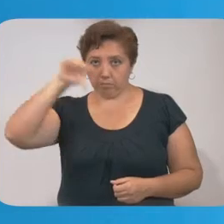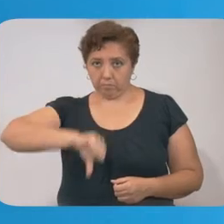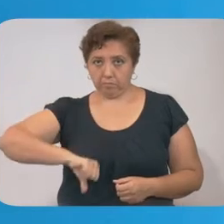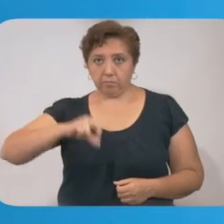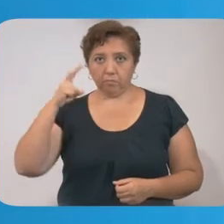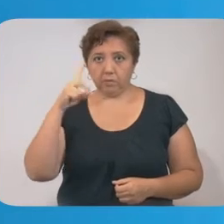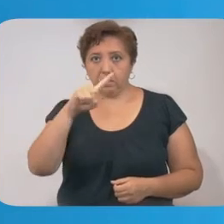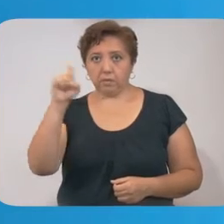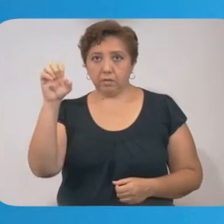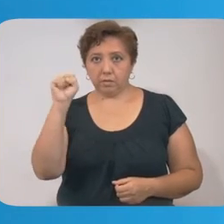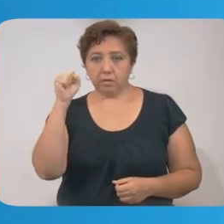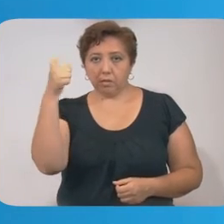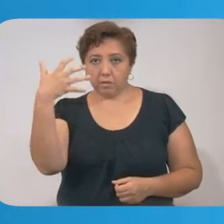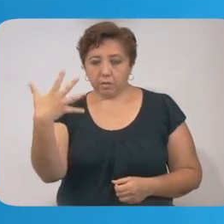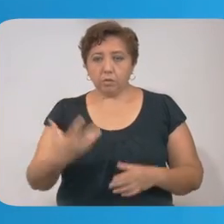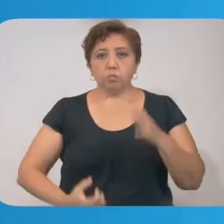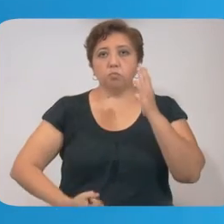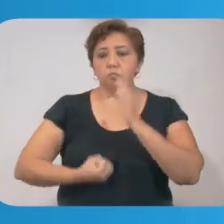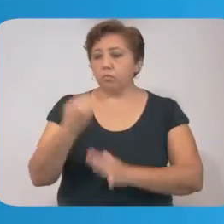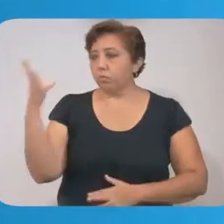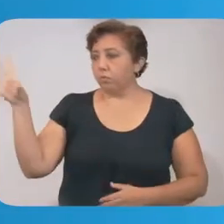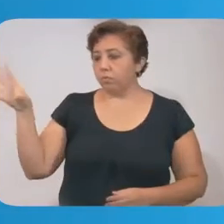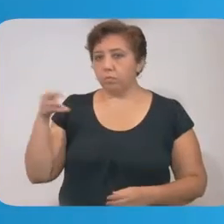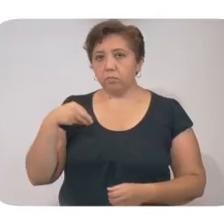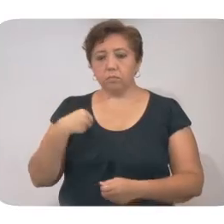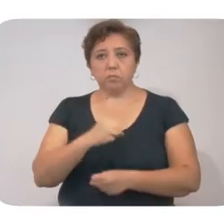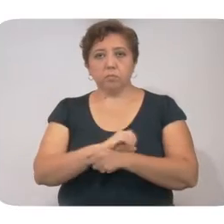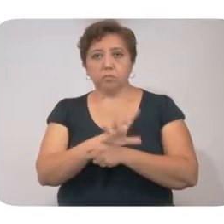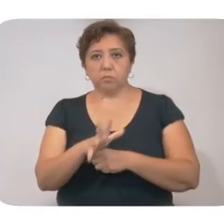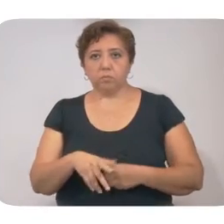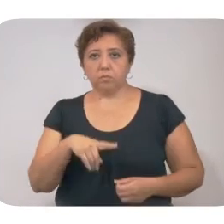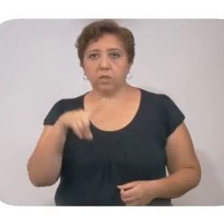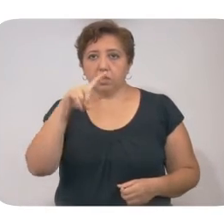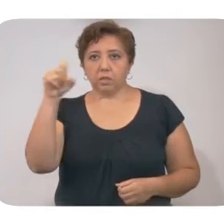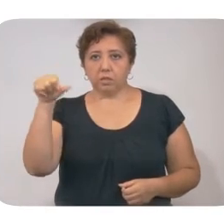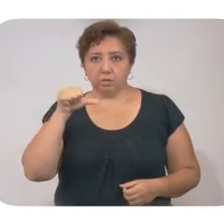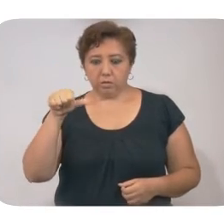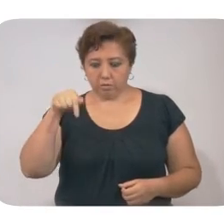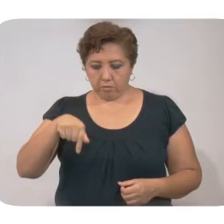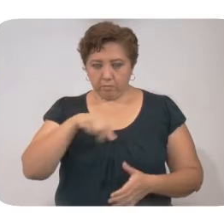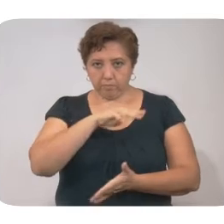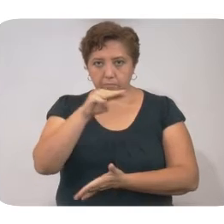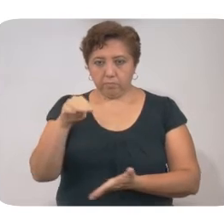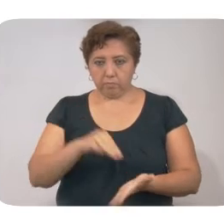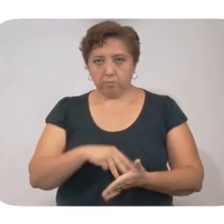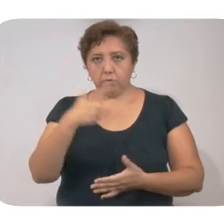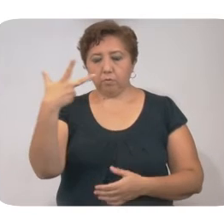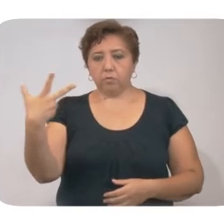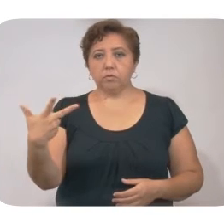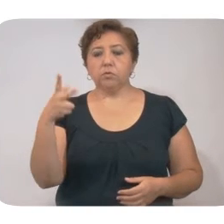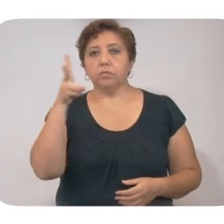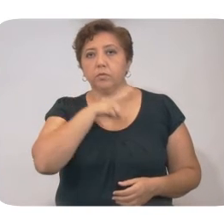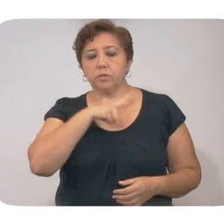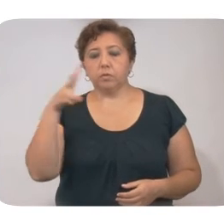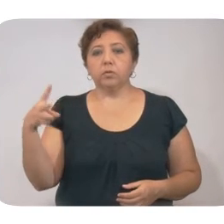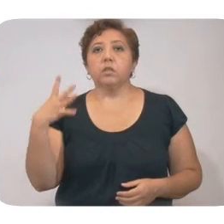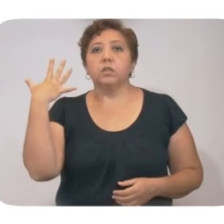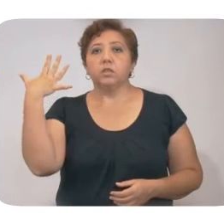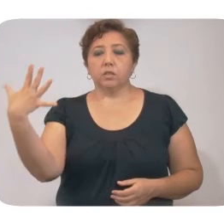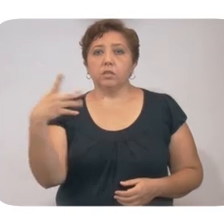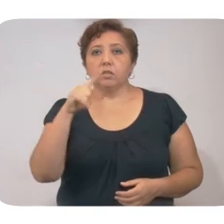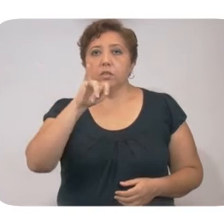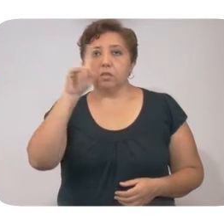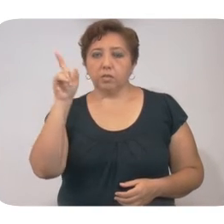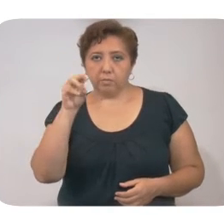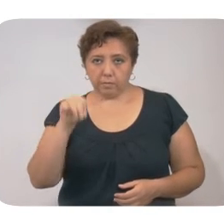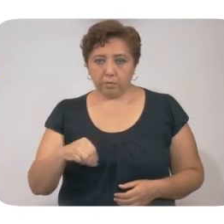se detectaron 165 nuevos contagios de coronavirus, 116 en Mérida, 8 en Valladolid, 5 en